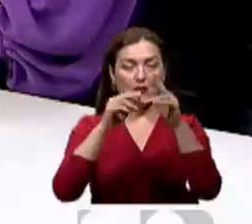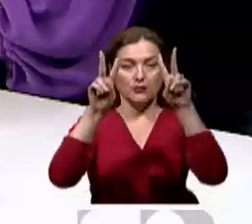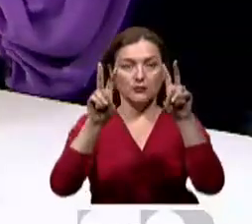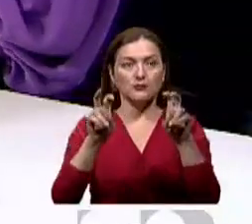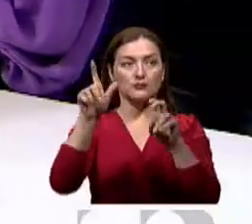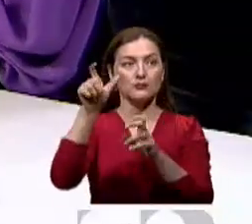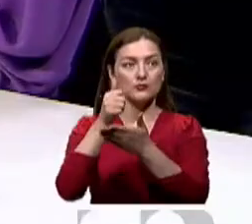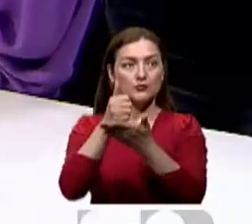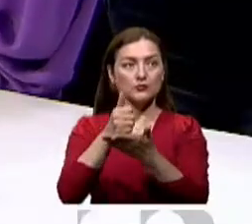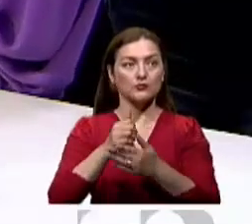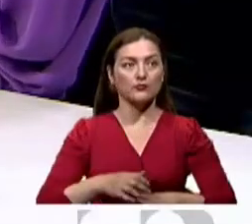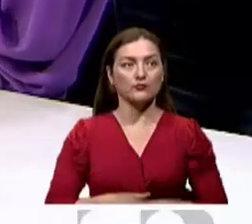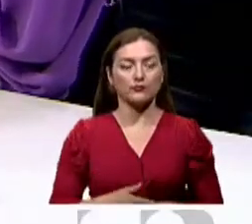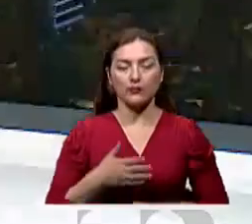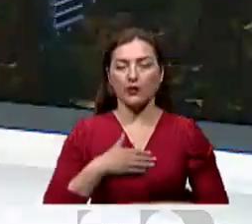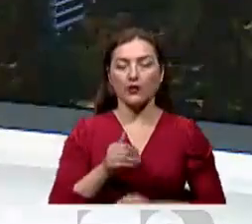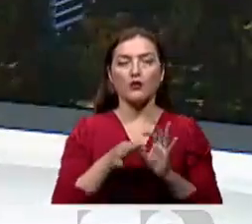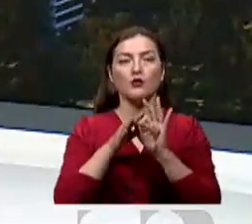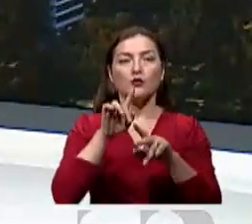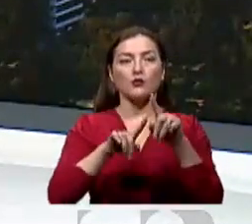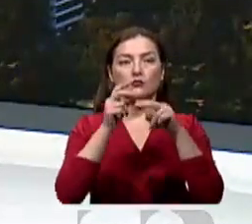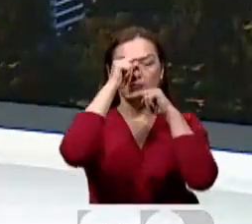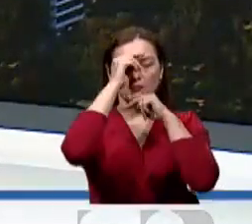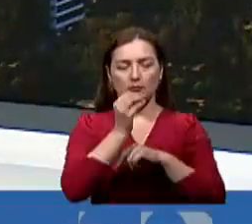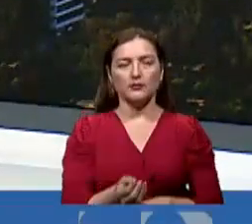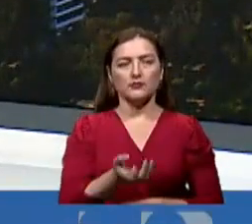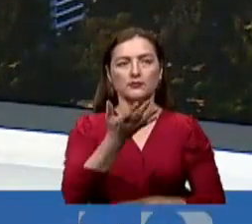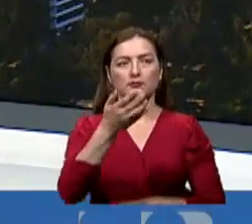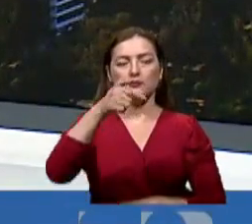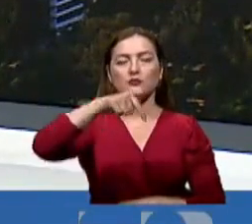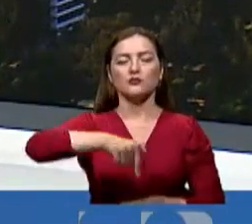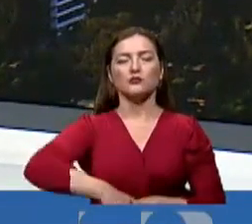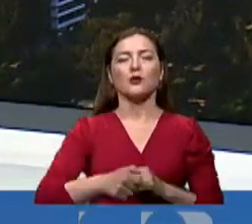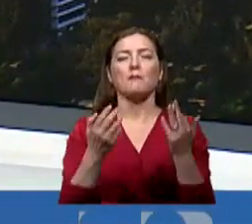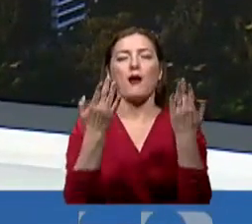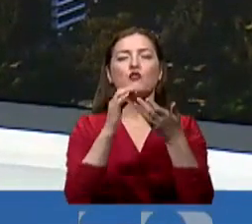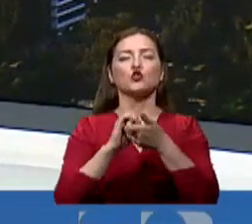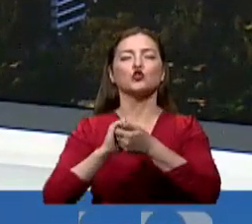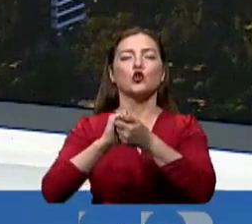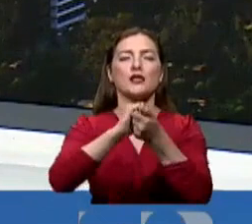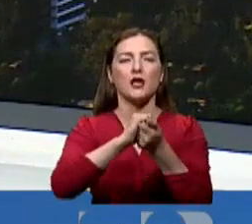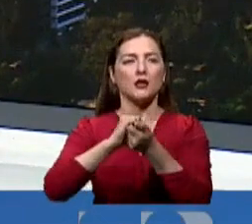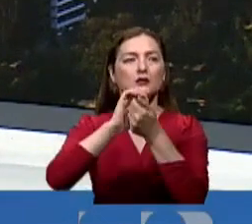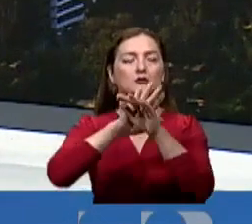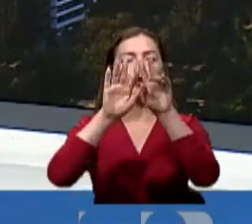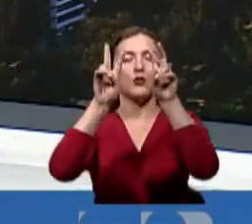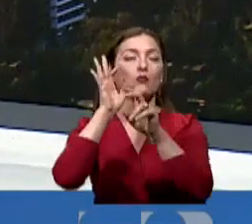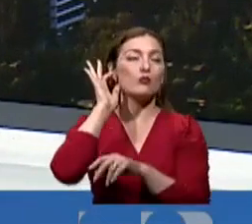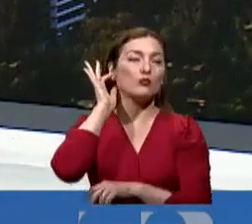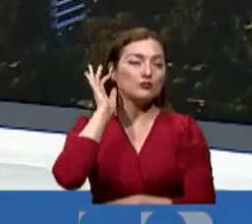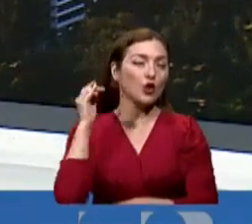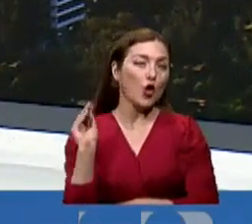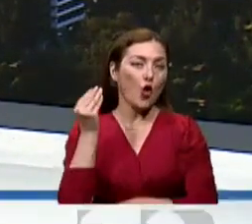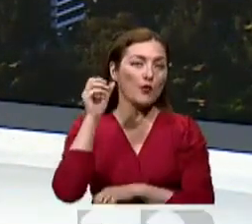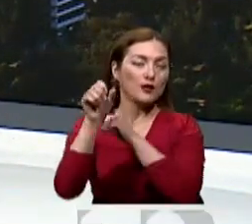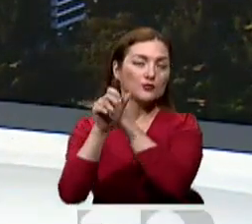Nati. ¿Qué tal, compañeras, amigos televidentes? Muy buenos días. Hoy en Manos Solidarias les contamos el caso de Daniela Tobar, una